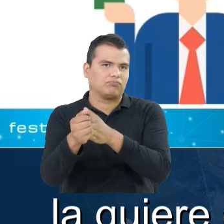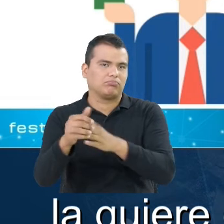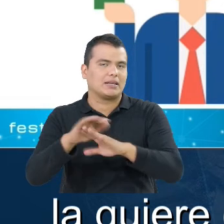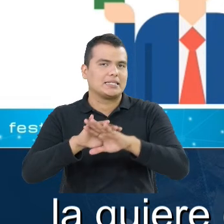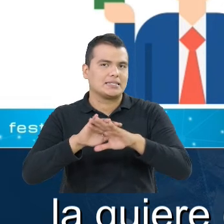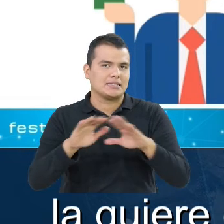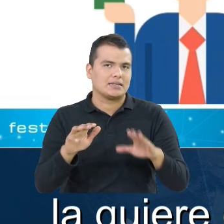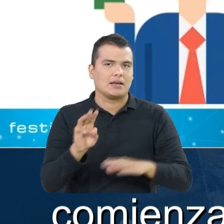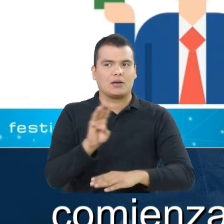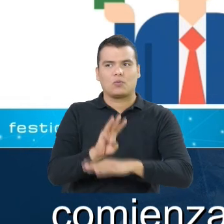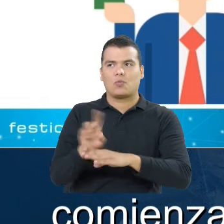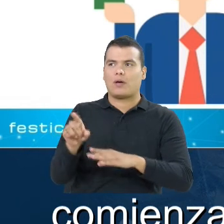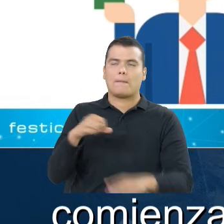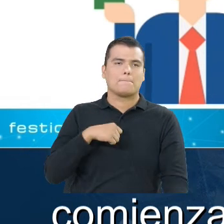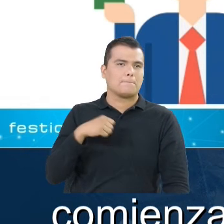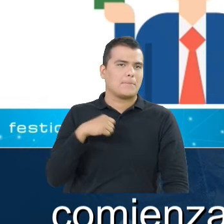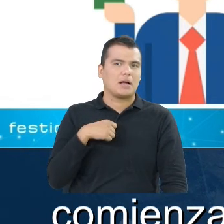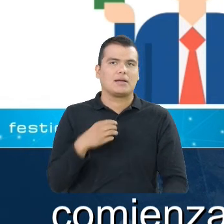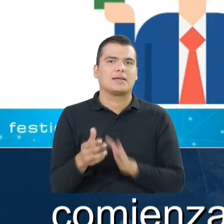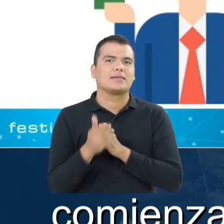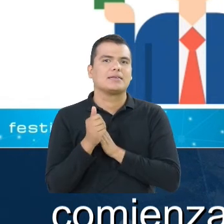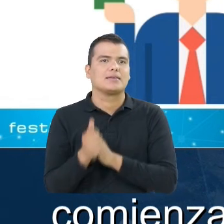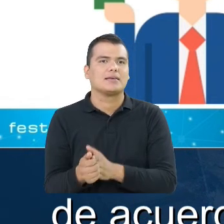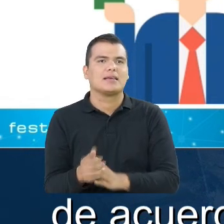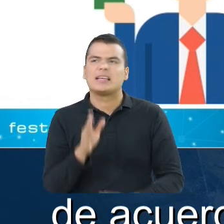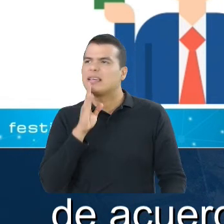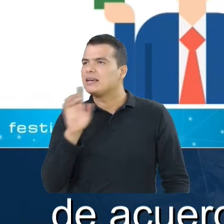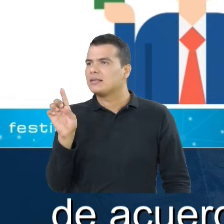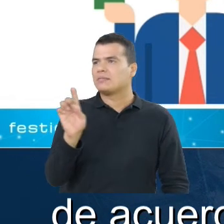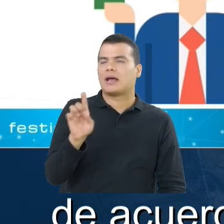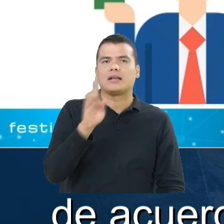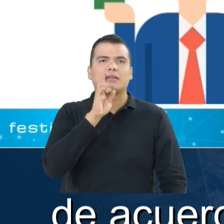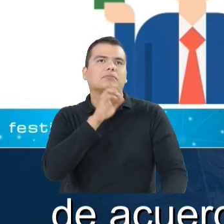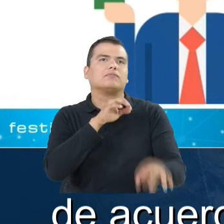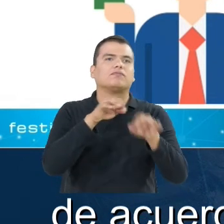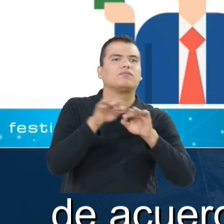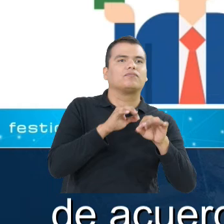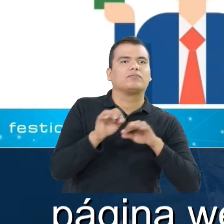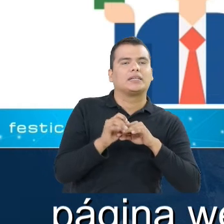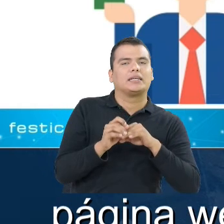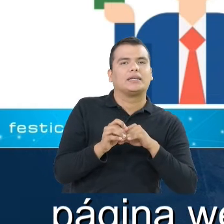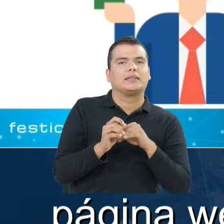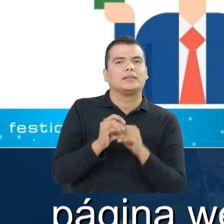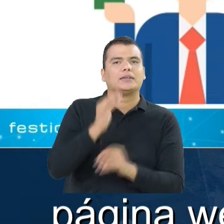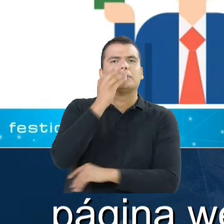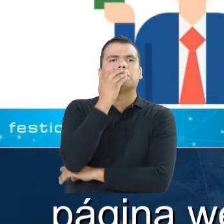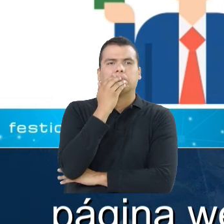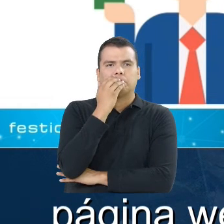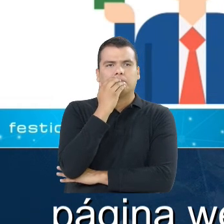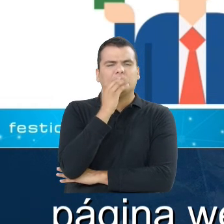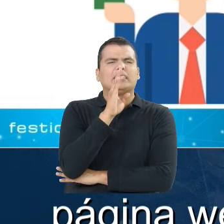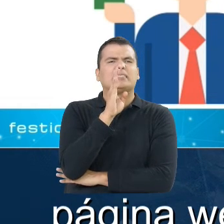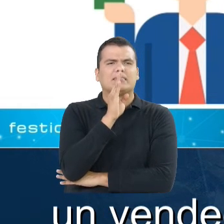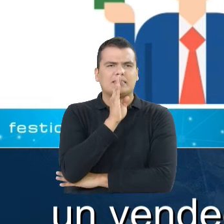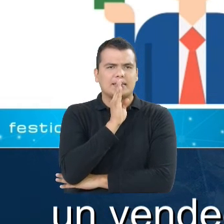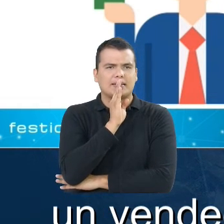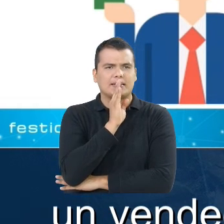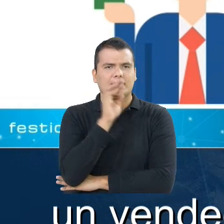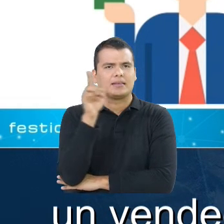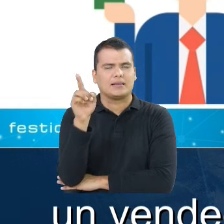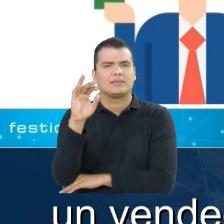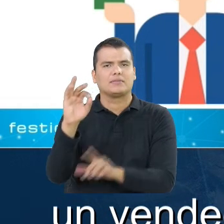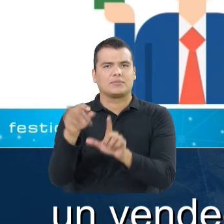Una página web no tiene esa facultad, no hay un vendedor haciéndote esa atención por ti. Esa función, ¿quién la hace en el medio